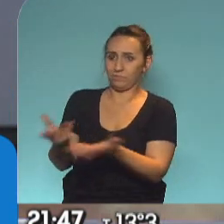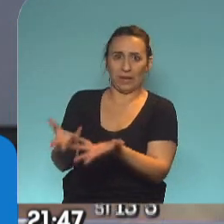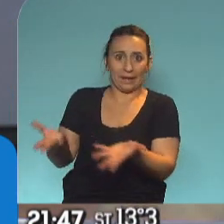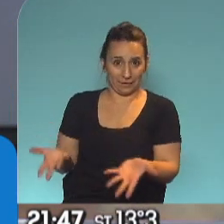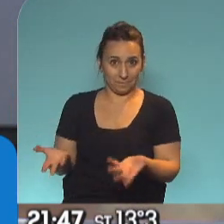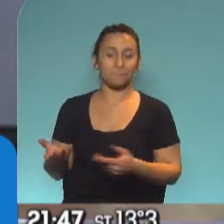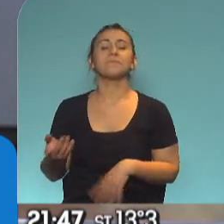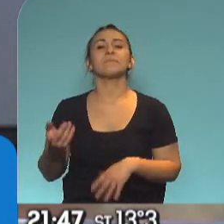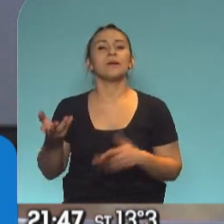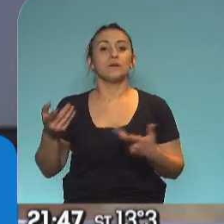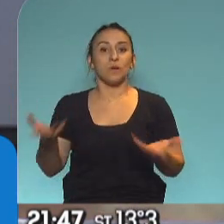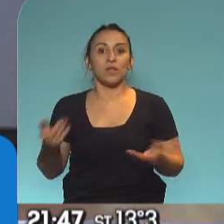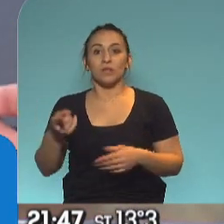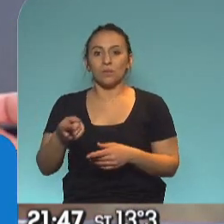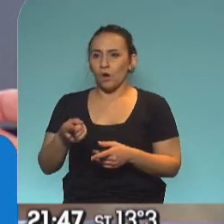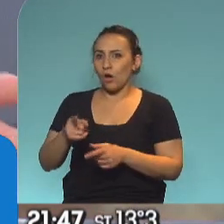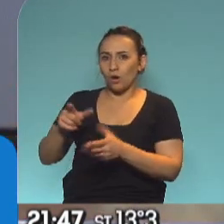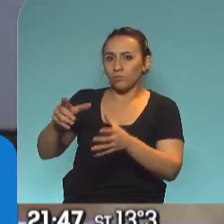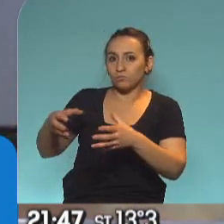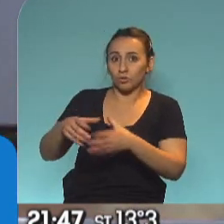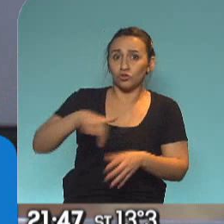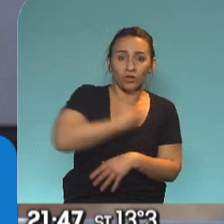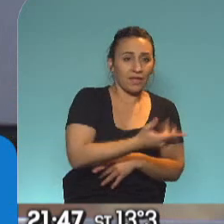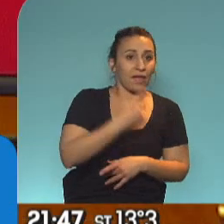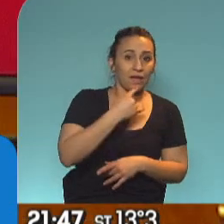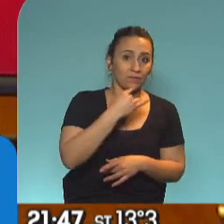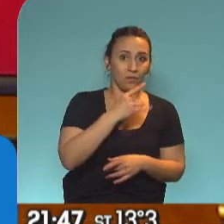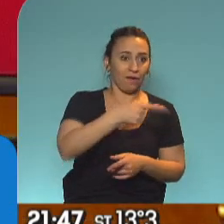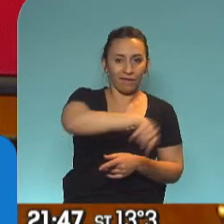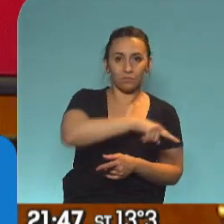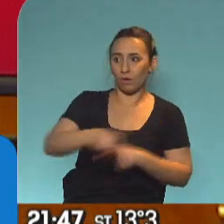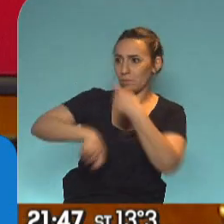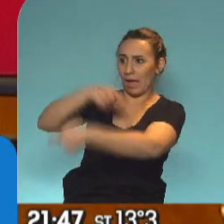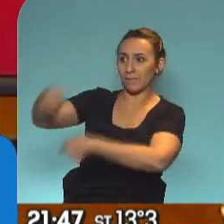racional y económico de los recursos que paga la sociedad. Doctor Félix